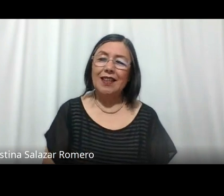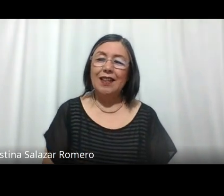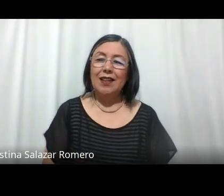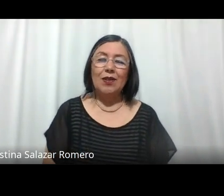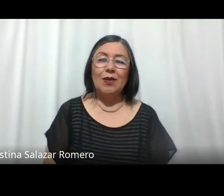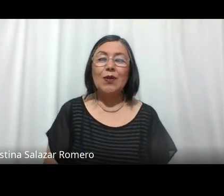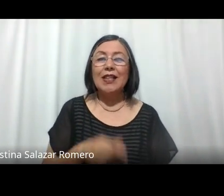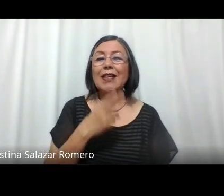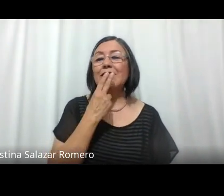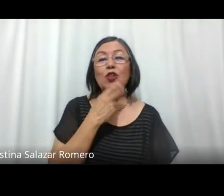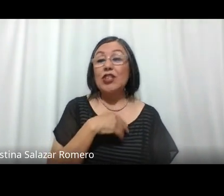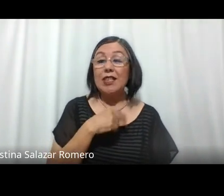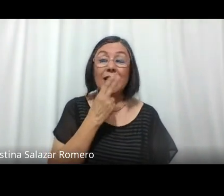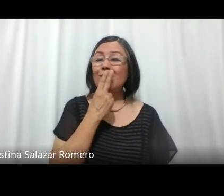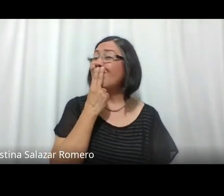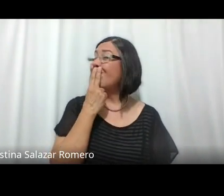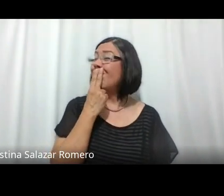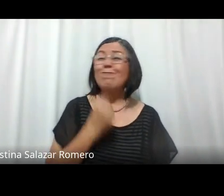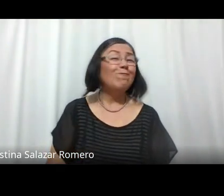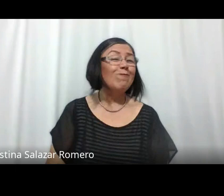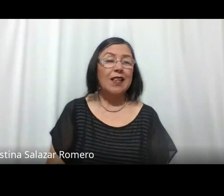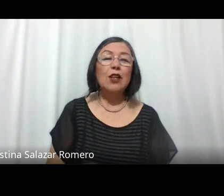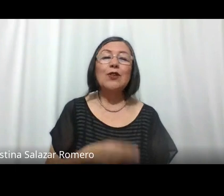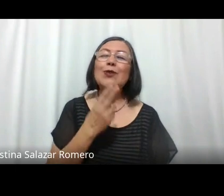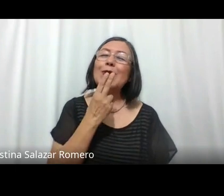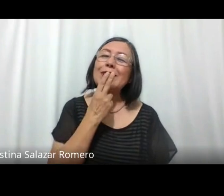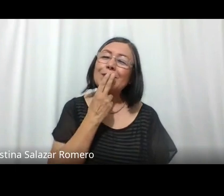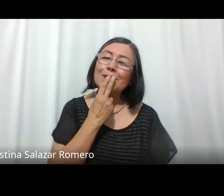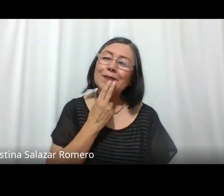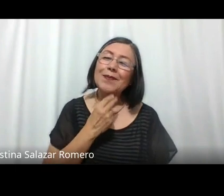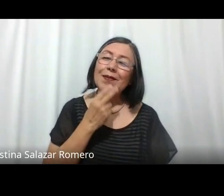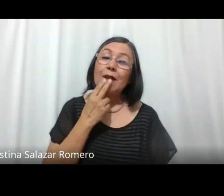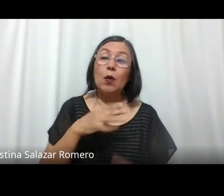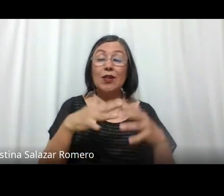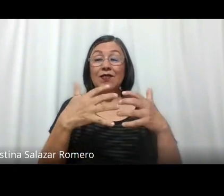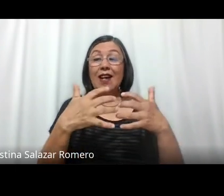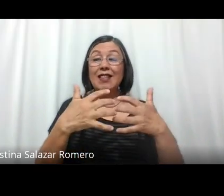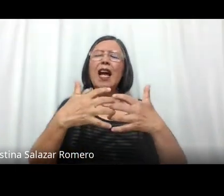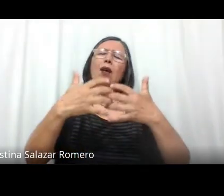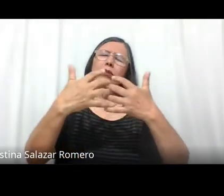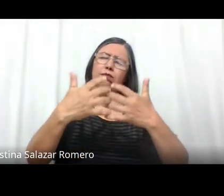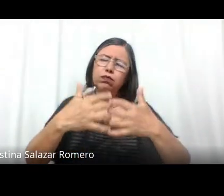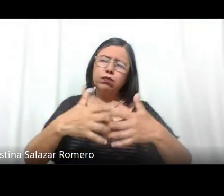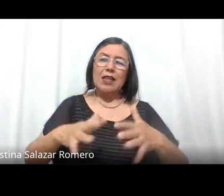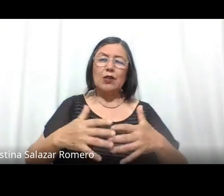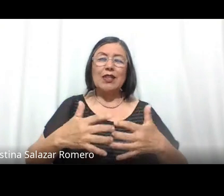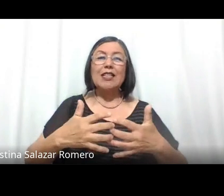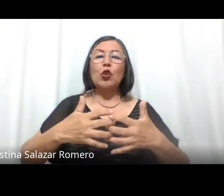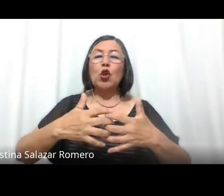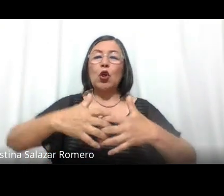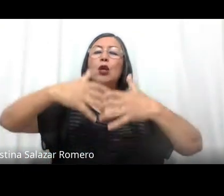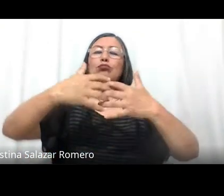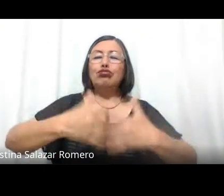¿Sí? Una es no sirve y la otra es dulce. Uno es fábrica y la otra